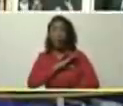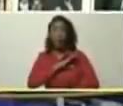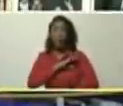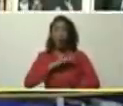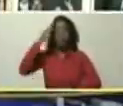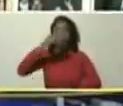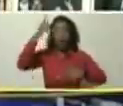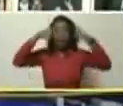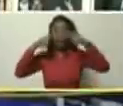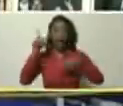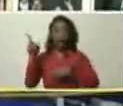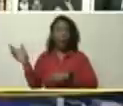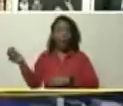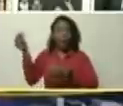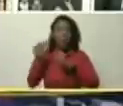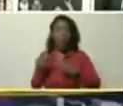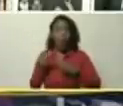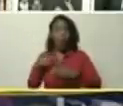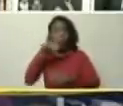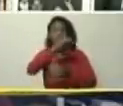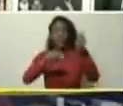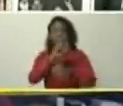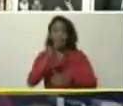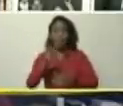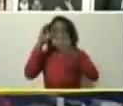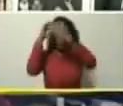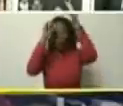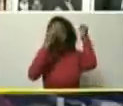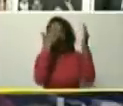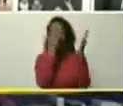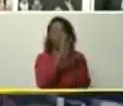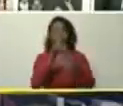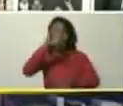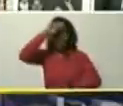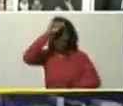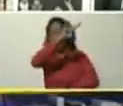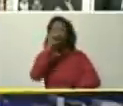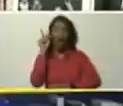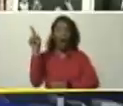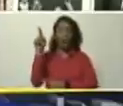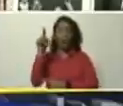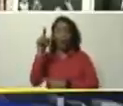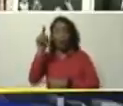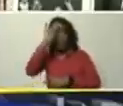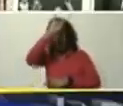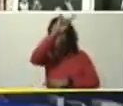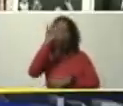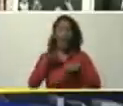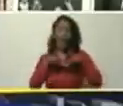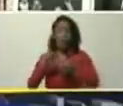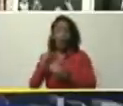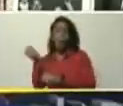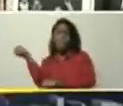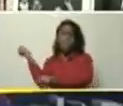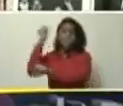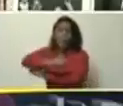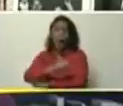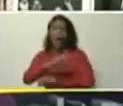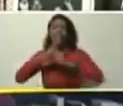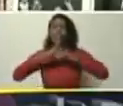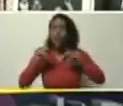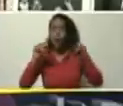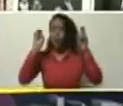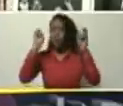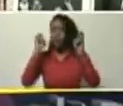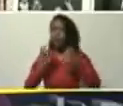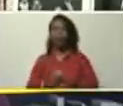vicepresidente. Canciller de la República que se enfrentó a los diablos, a los demonios del imperio y los derrotó en todos los